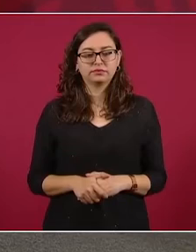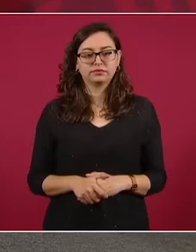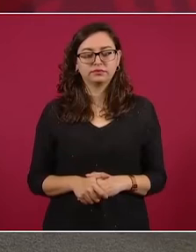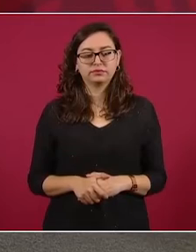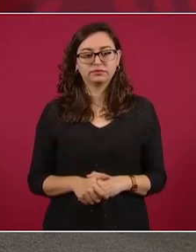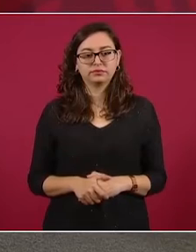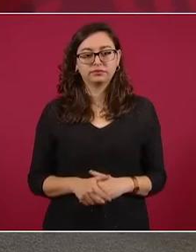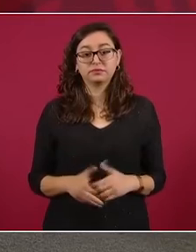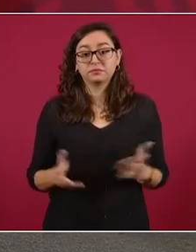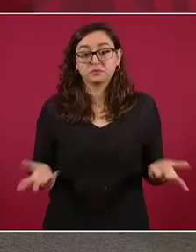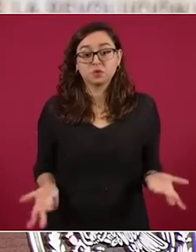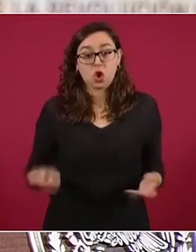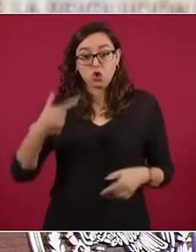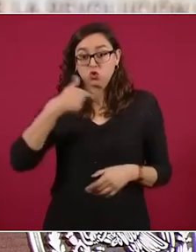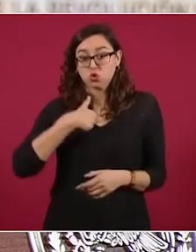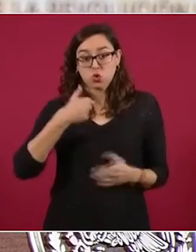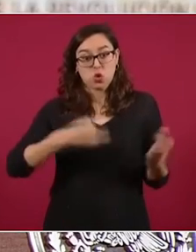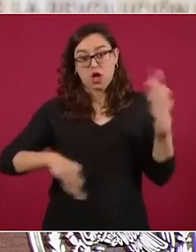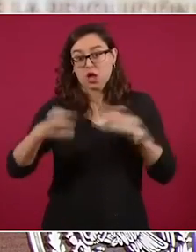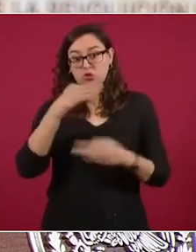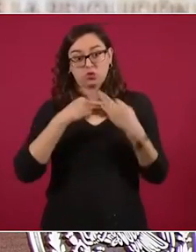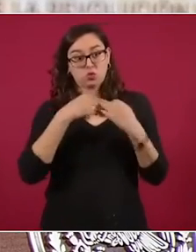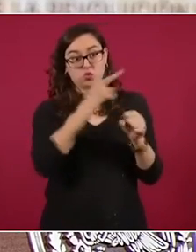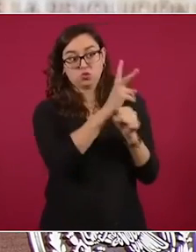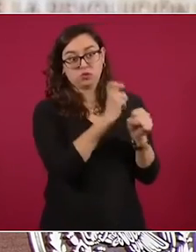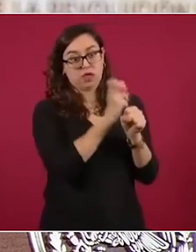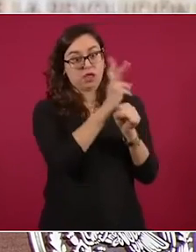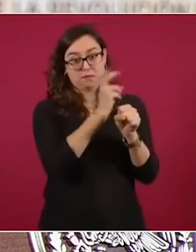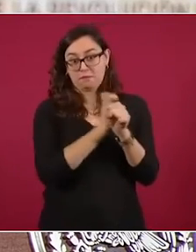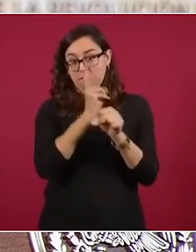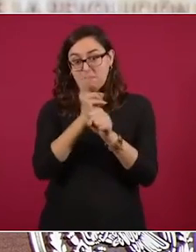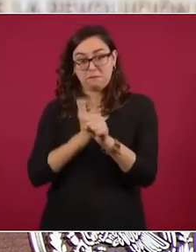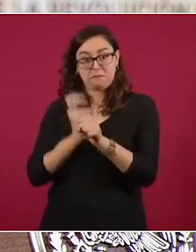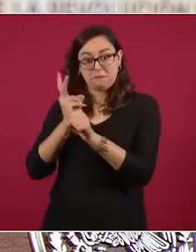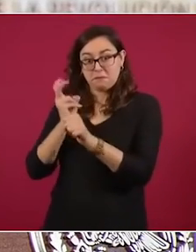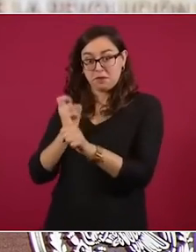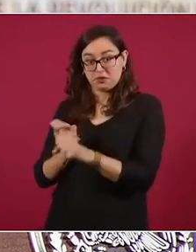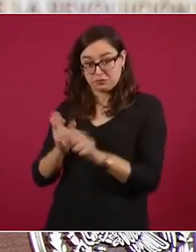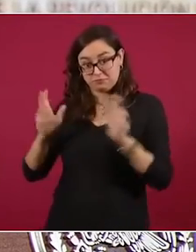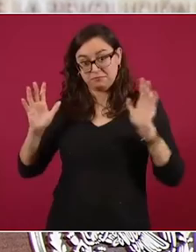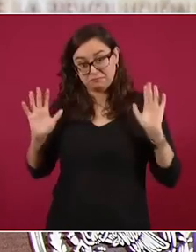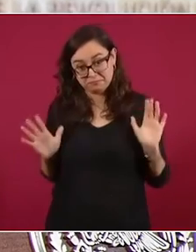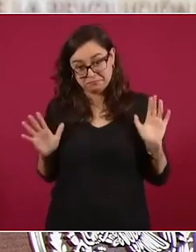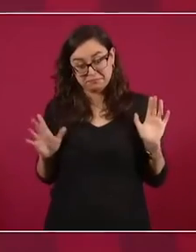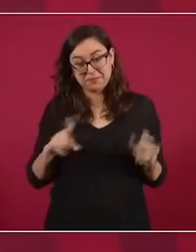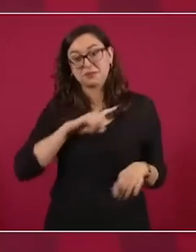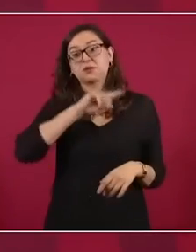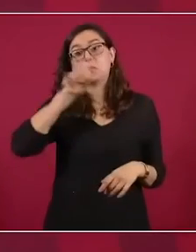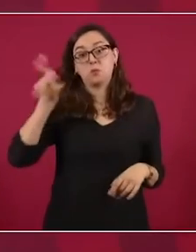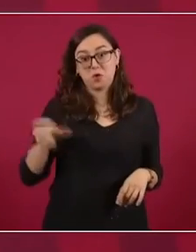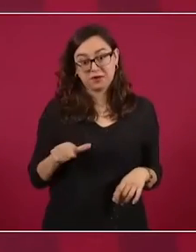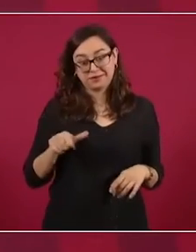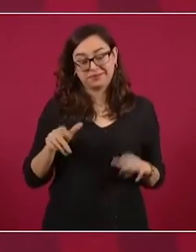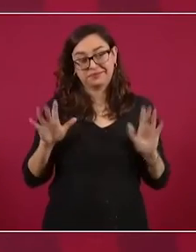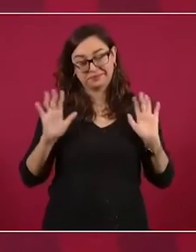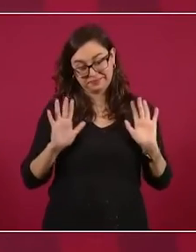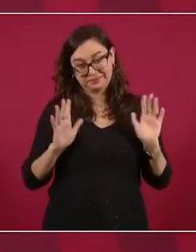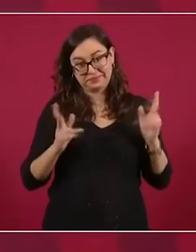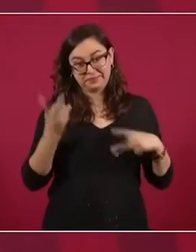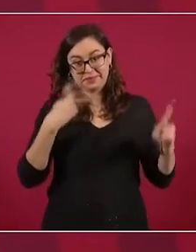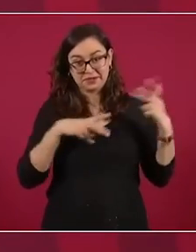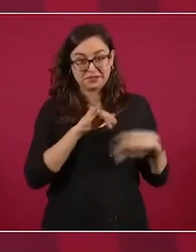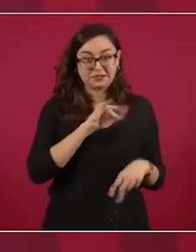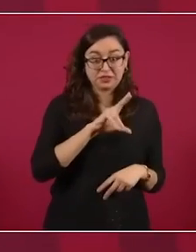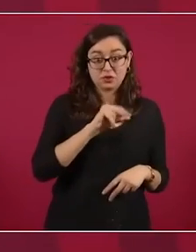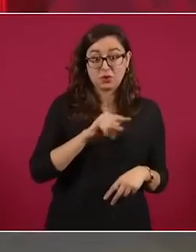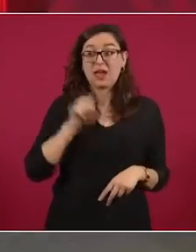es cosa de que haya lugar, porque sí pienso que van a estar